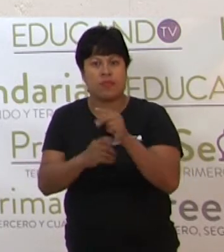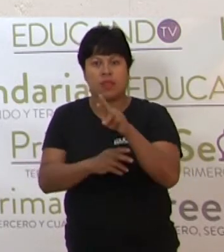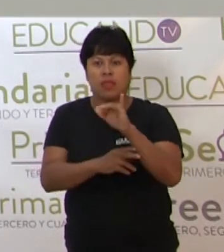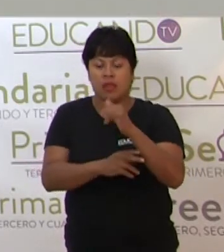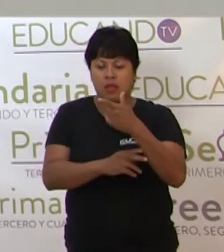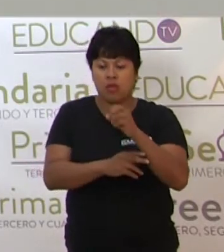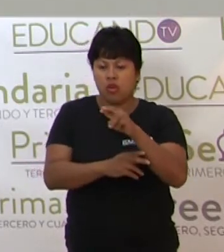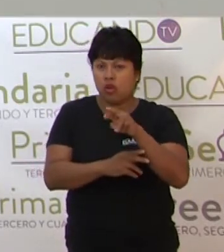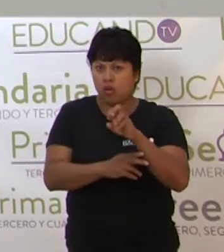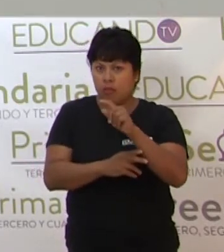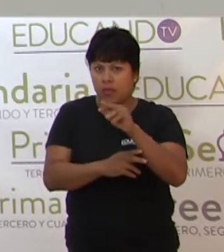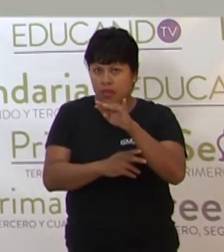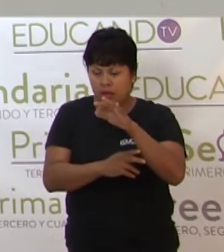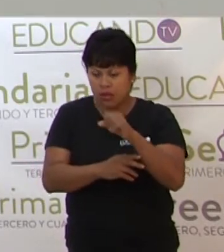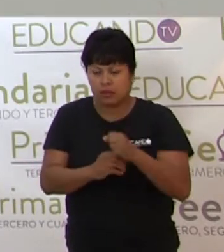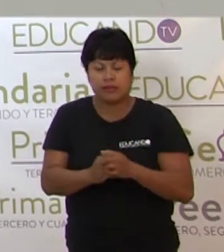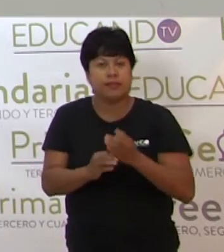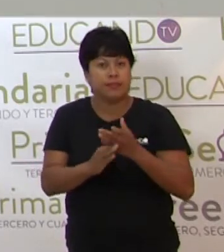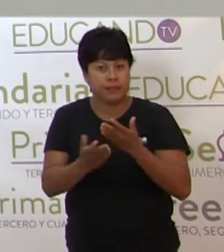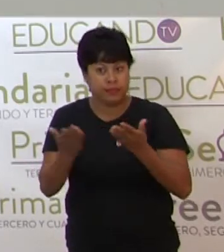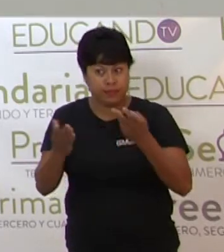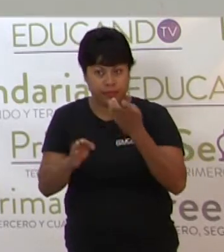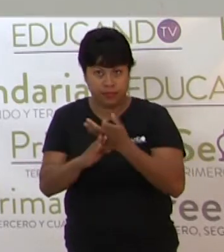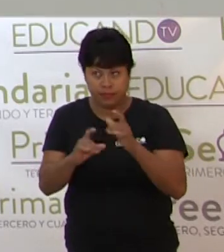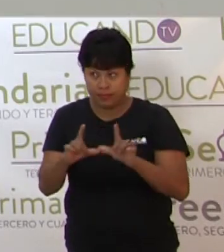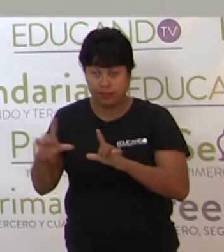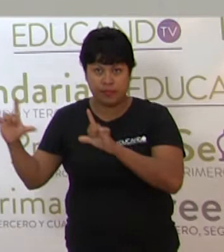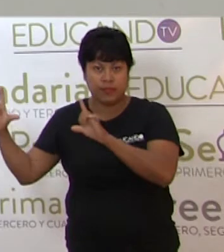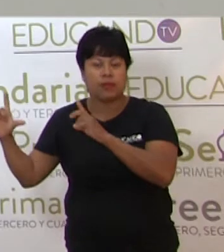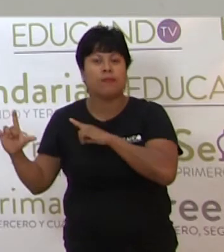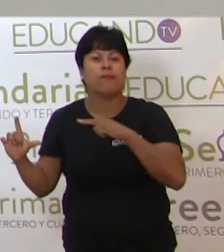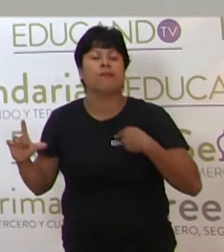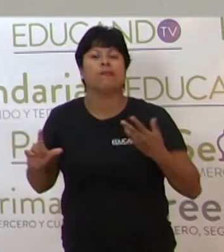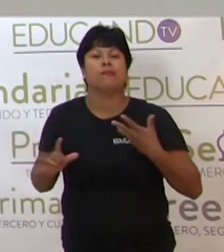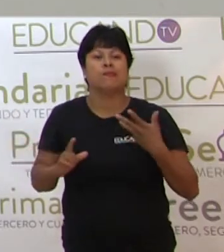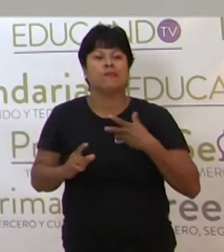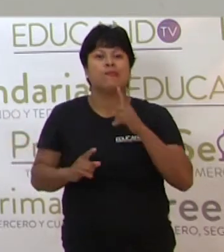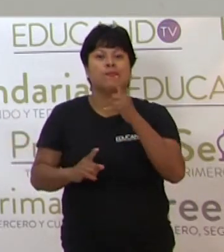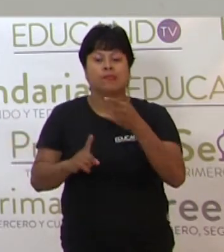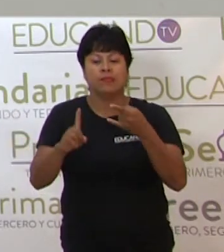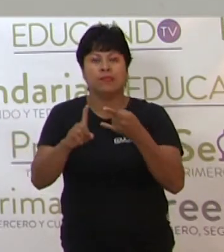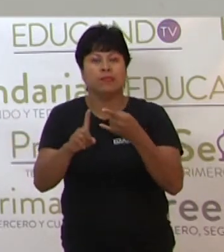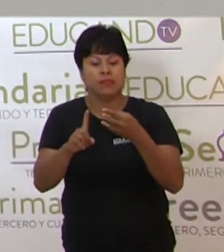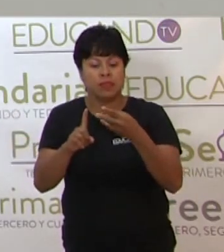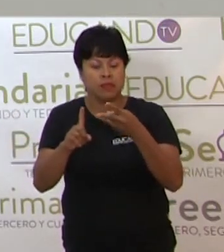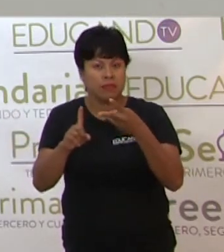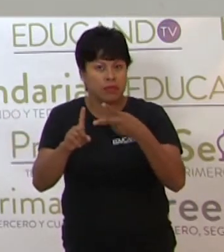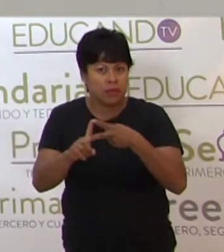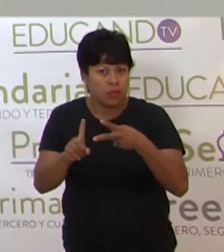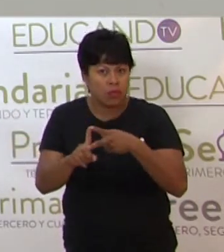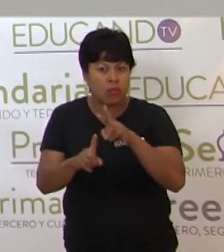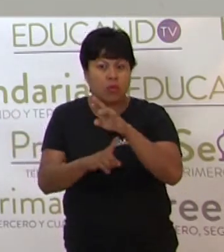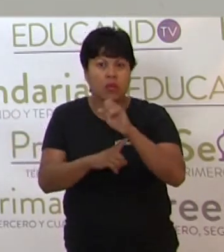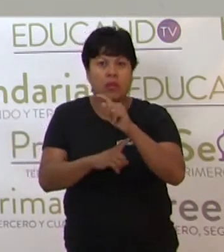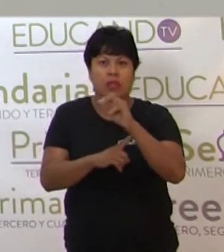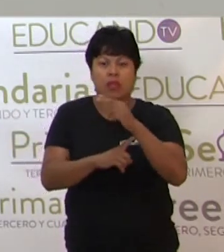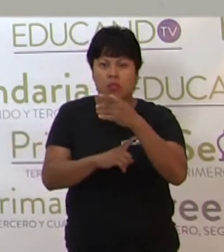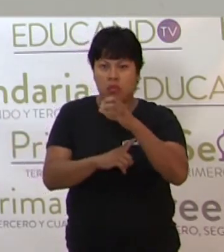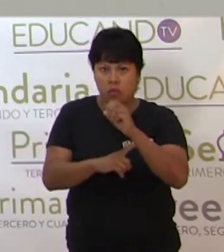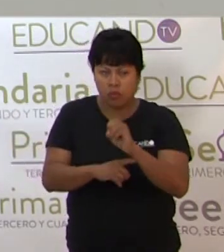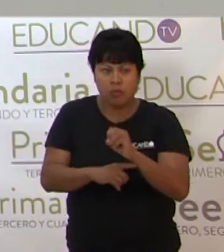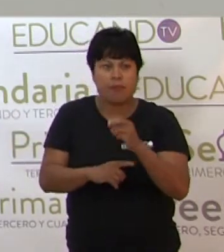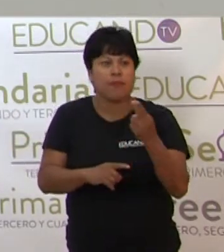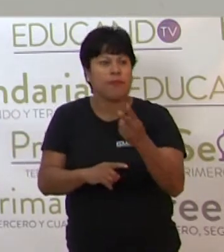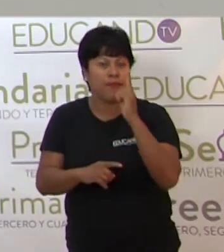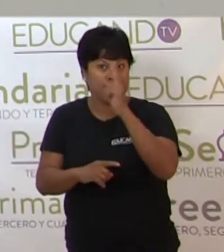trigonométricas. Aquí en esta imagen tenemos un triángulo rectángulo. Si ustedes se